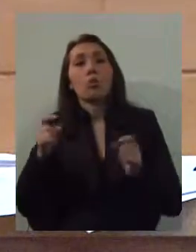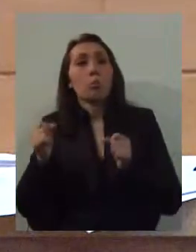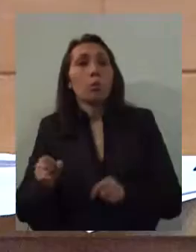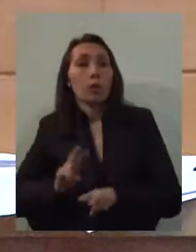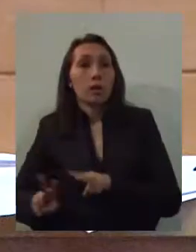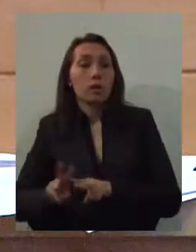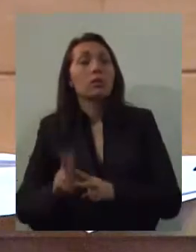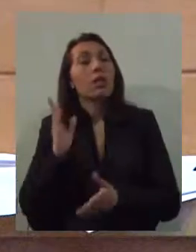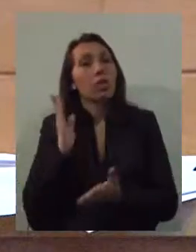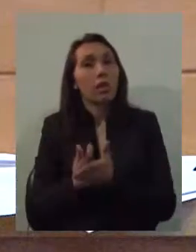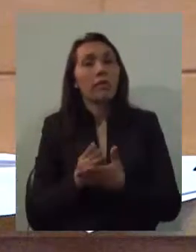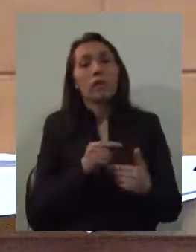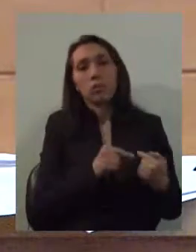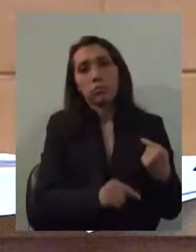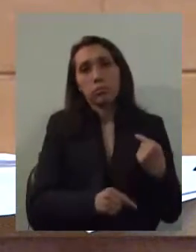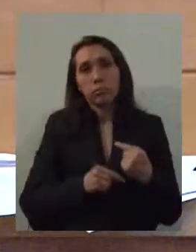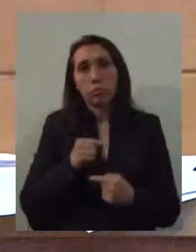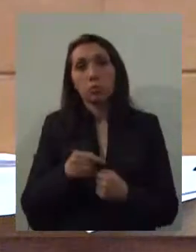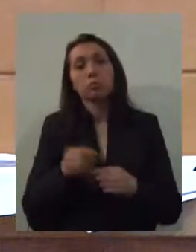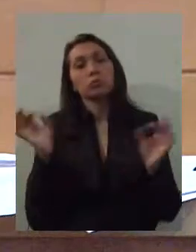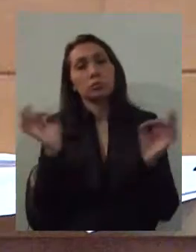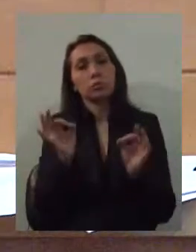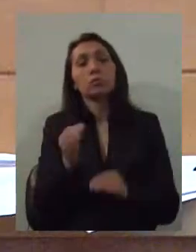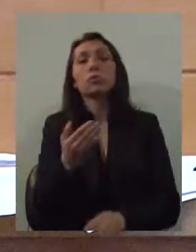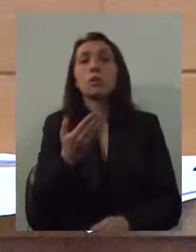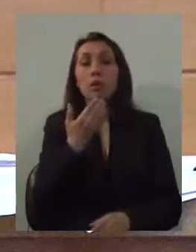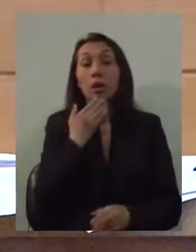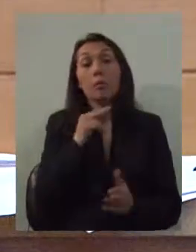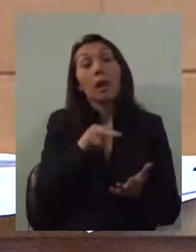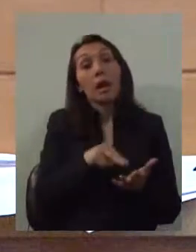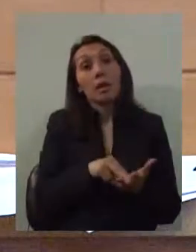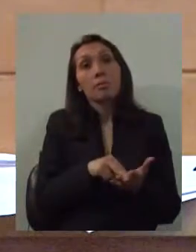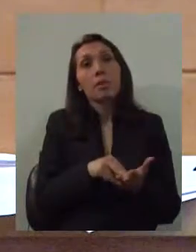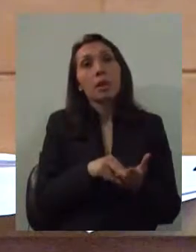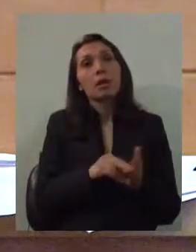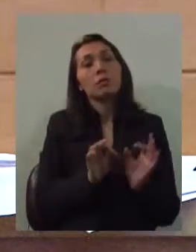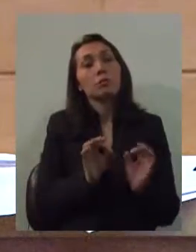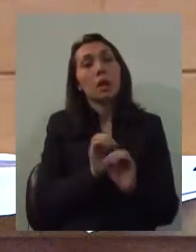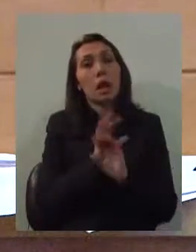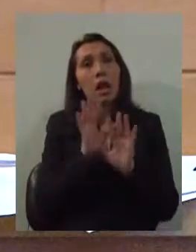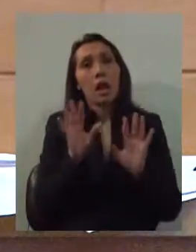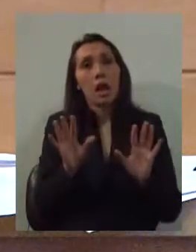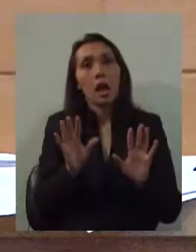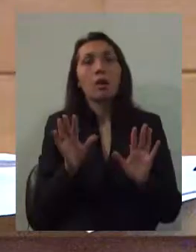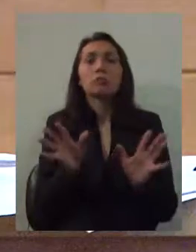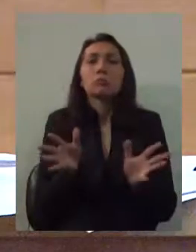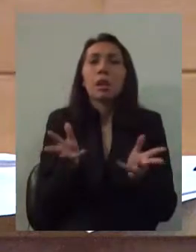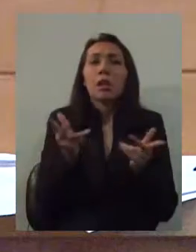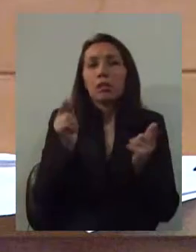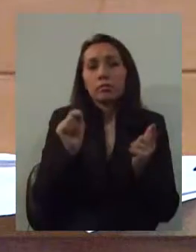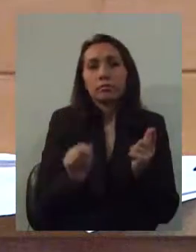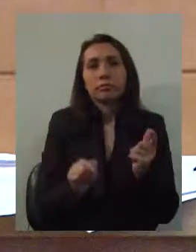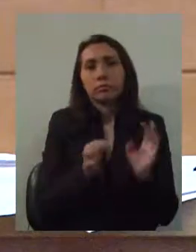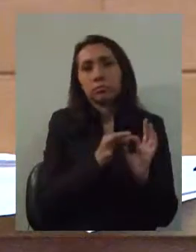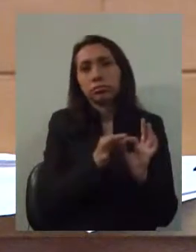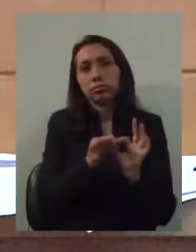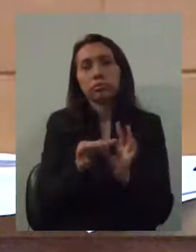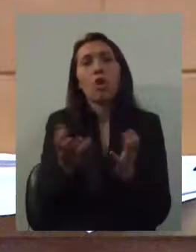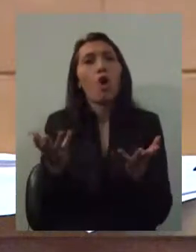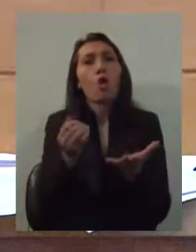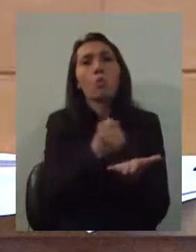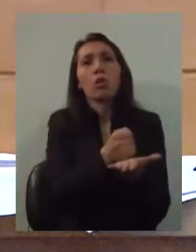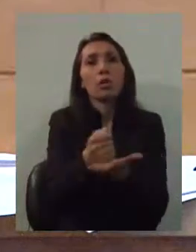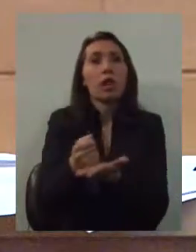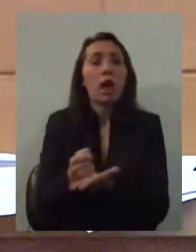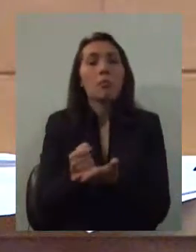Y del debido proceso, les he explicado también, espero, con una cierta claridad, someramente cómo tramitamos,